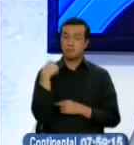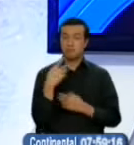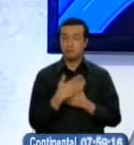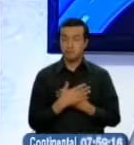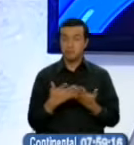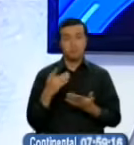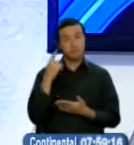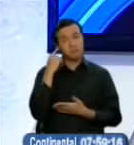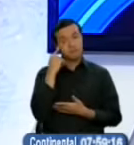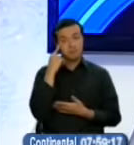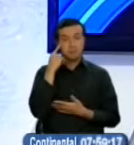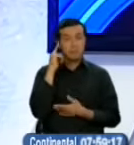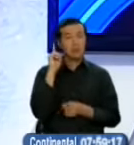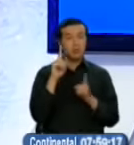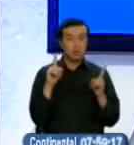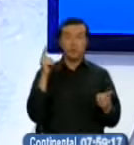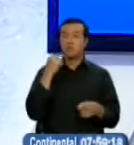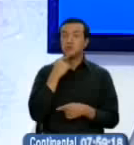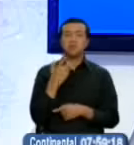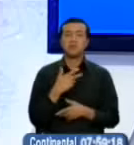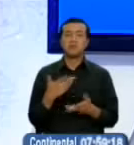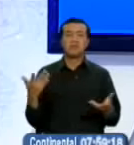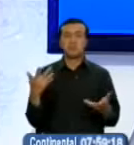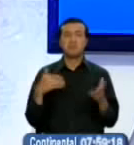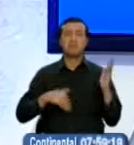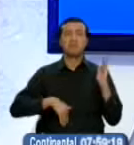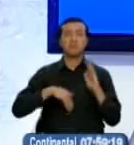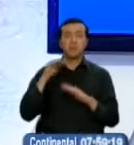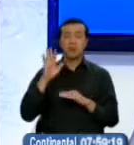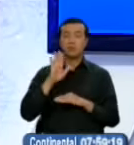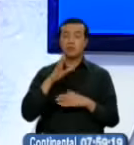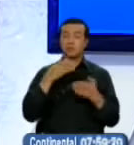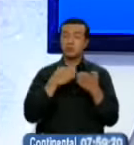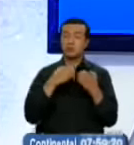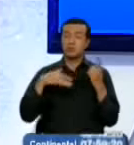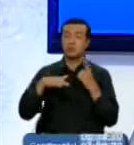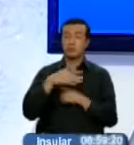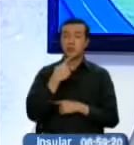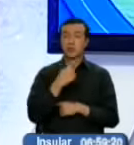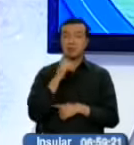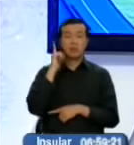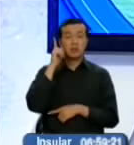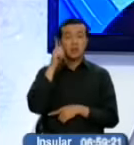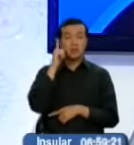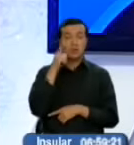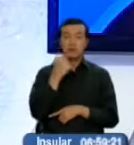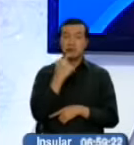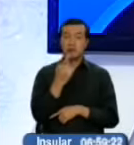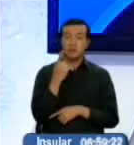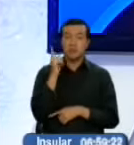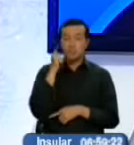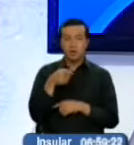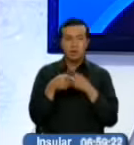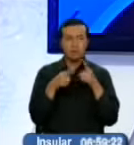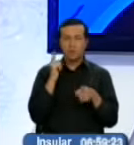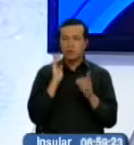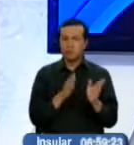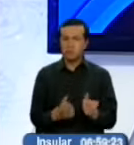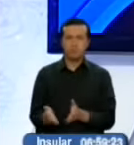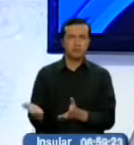de dejar de lado aquellos rumores que apuntan, sobre todo en el entorno del equipo, de que los dirigentes son quienes ordenan su